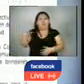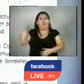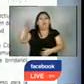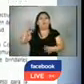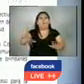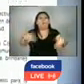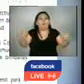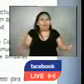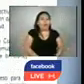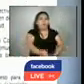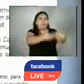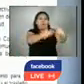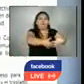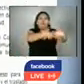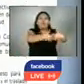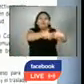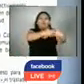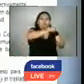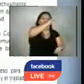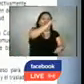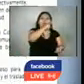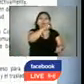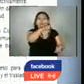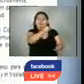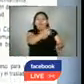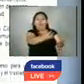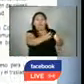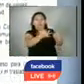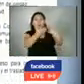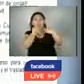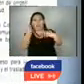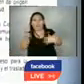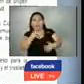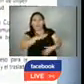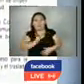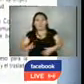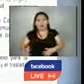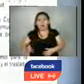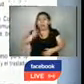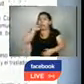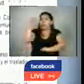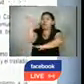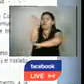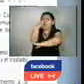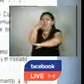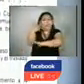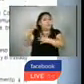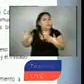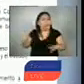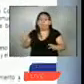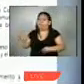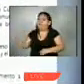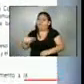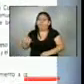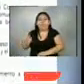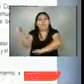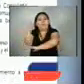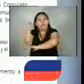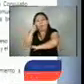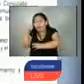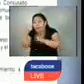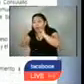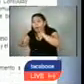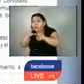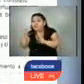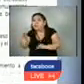una planta generadora de gas en una vivienda. Cancillería destaca que el consulado de la localidad activó los mecanismos de verificación y